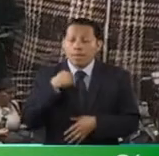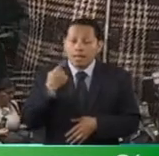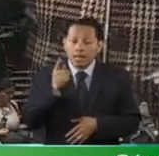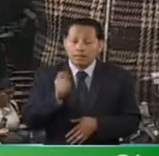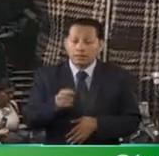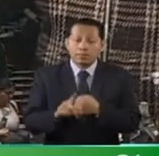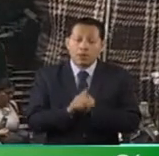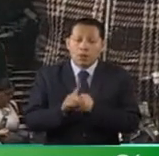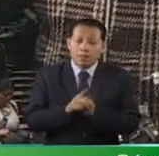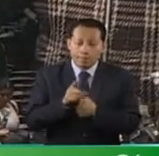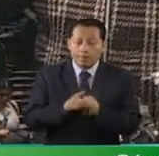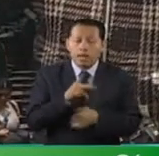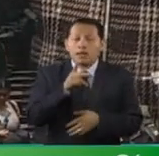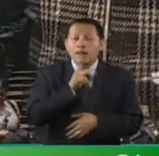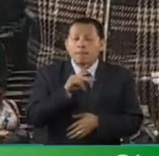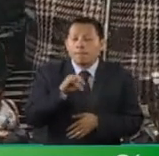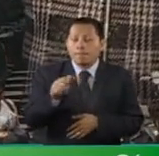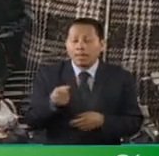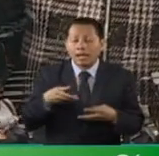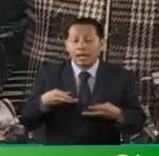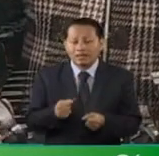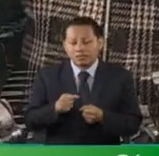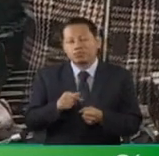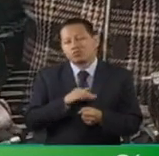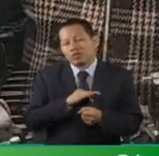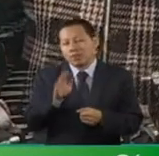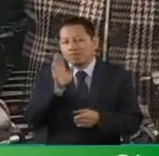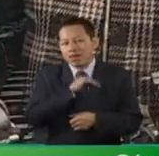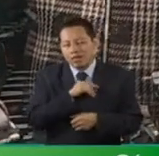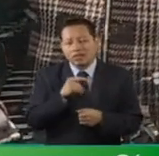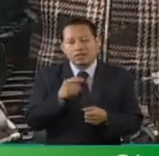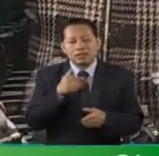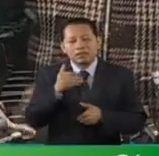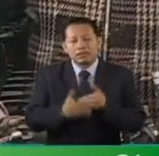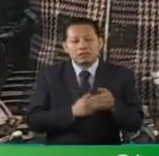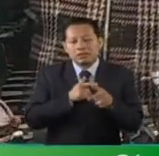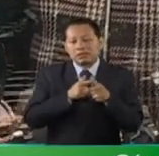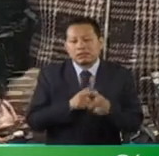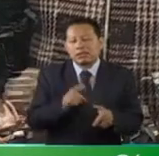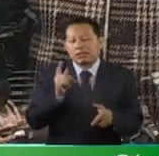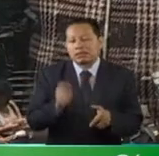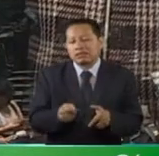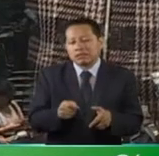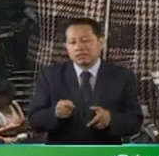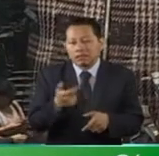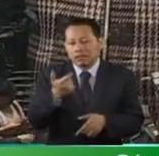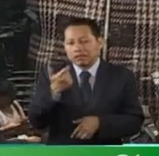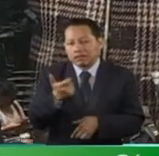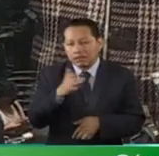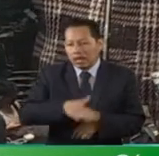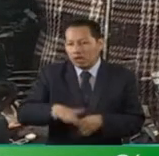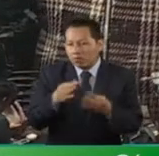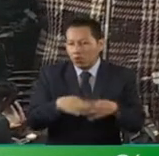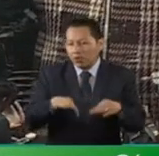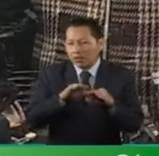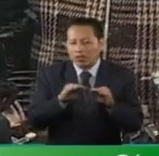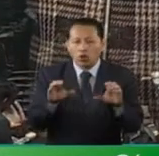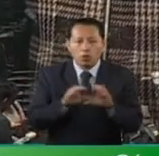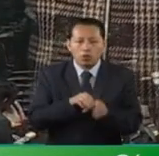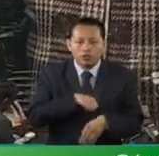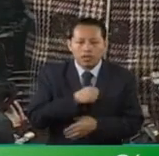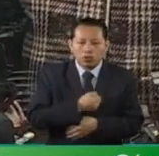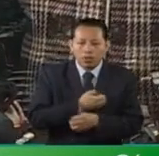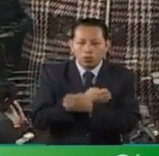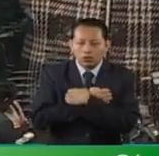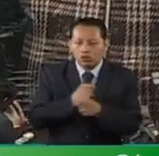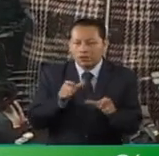del gasto de Pemex será insostenible y dejará cada vez más con menos dinero a sectores importantes como la salud,